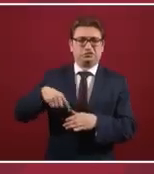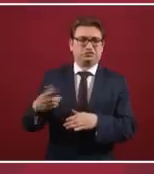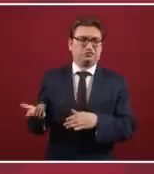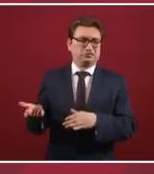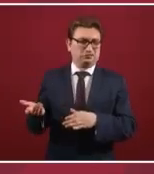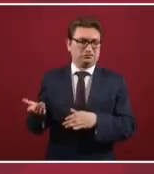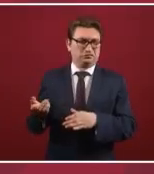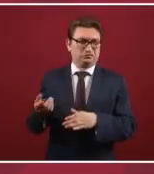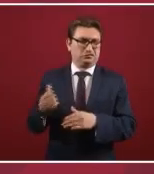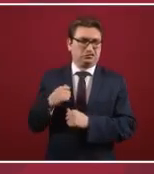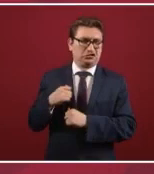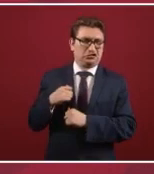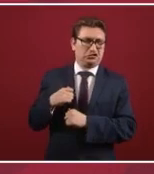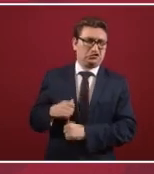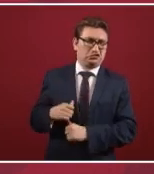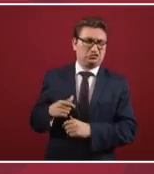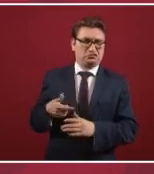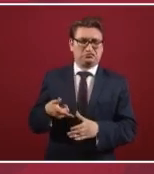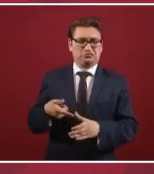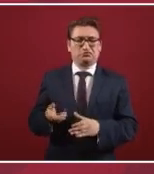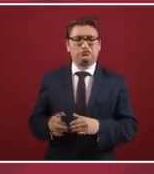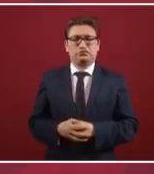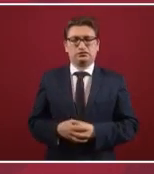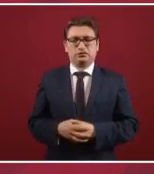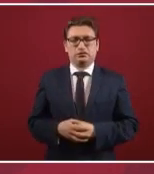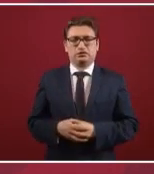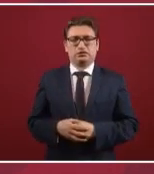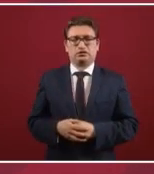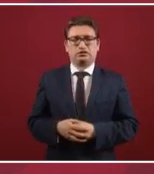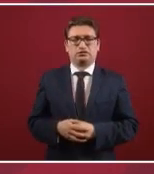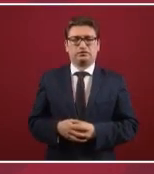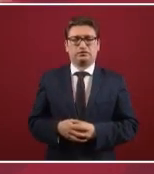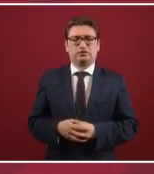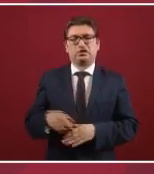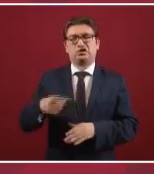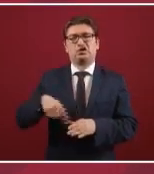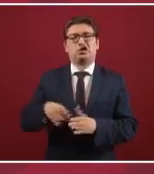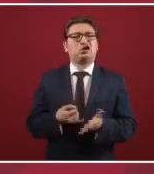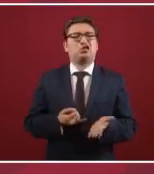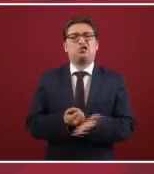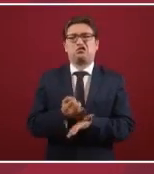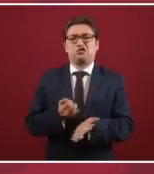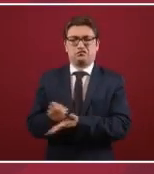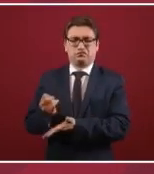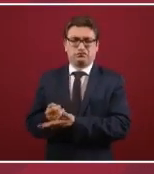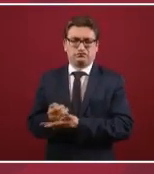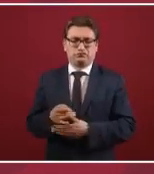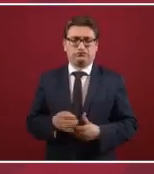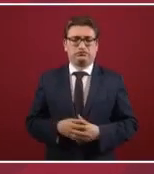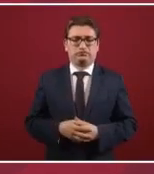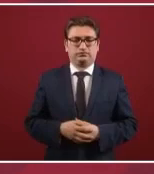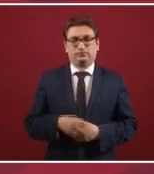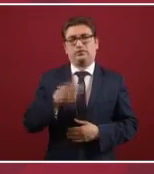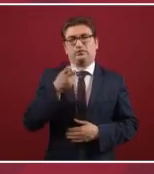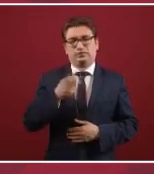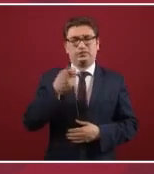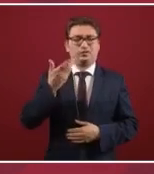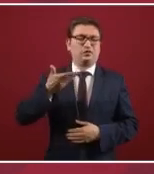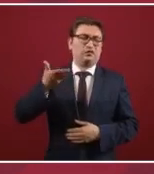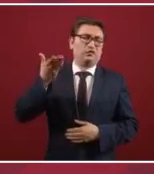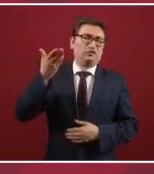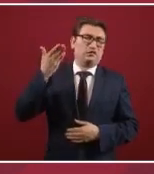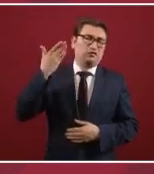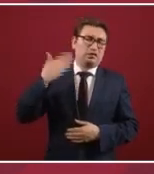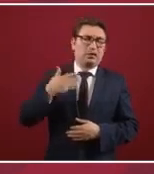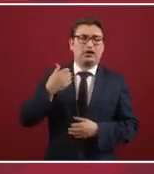y potentados que eran los que realmente decidía entonces así fueron creando